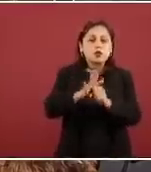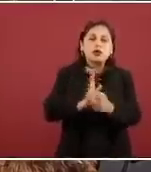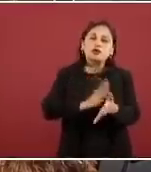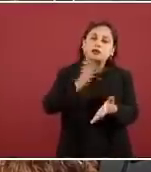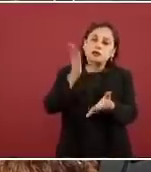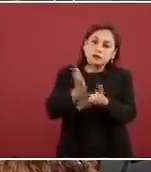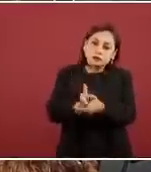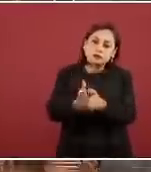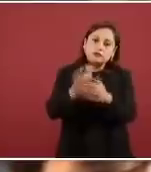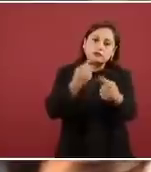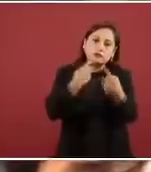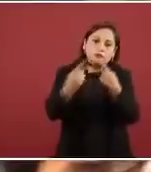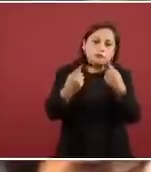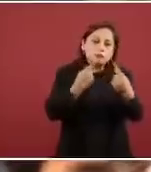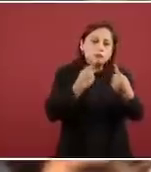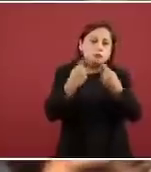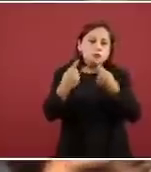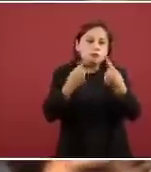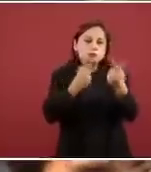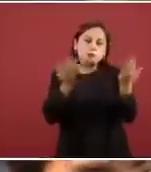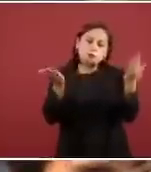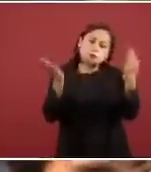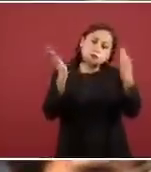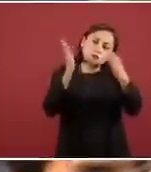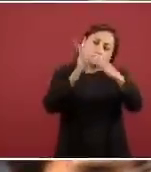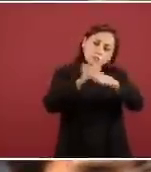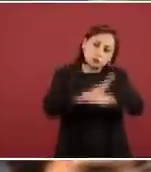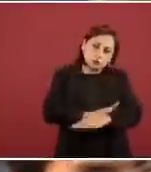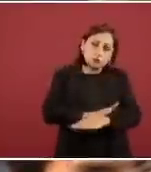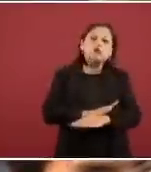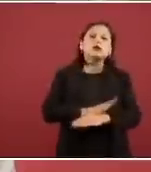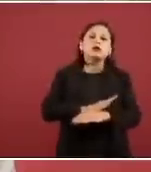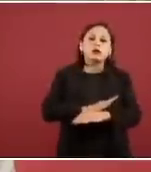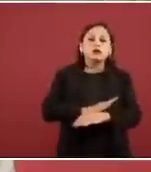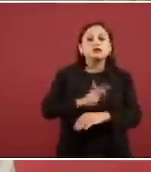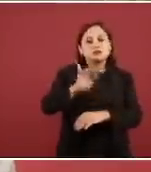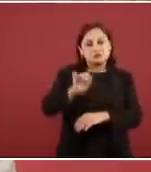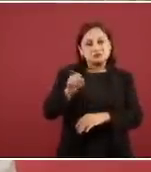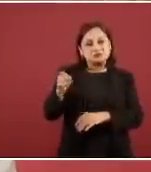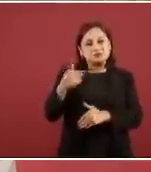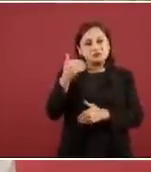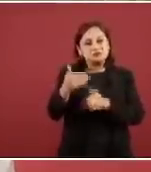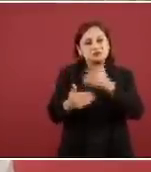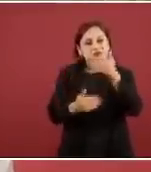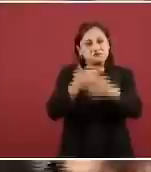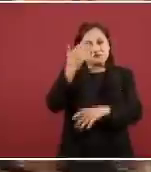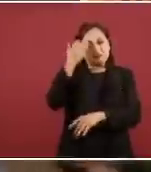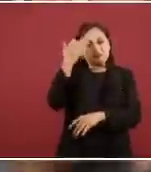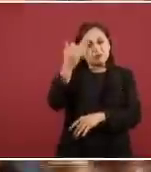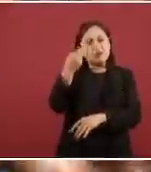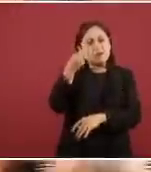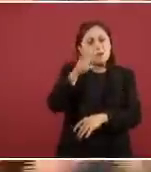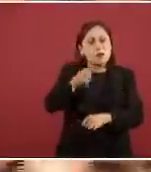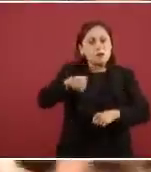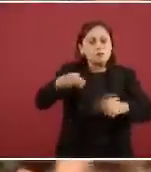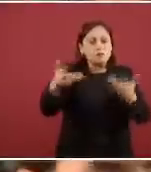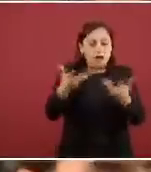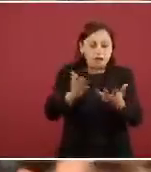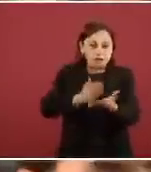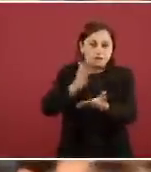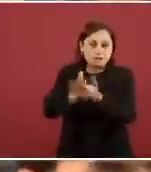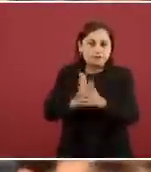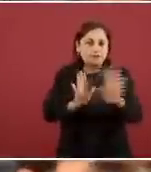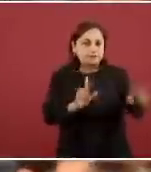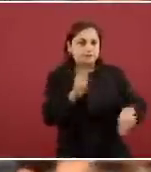es un proceso que lleva algún tiempo, pero hay que hacerlo, hay que hacerlo. Sí, y hay entonces, organizaciones que trabajan sobre ese punto que está